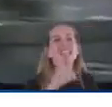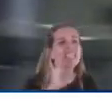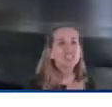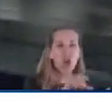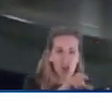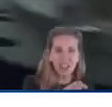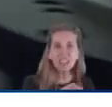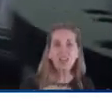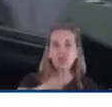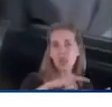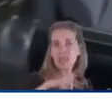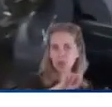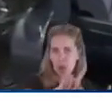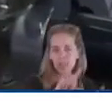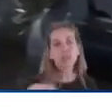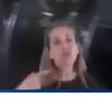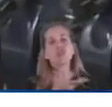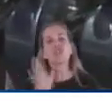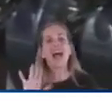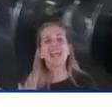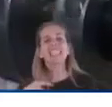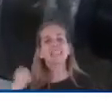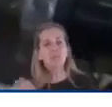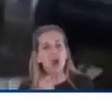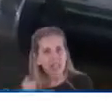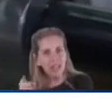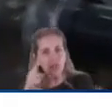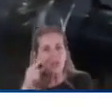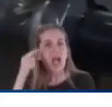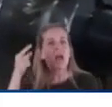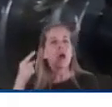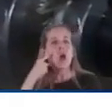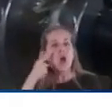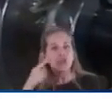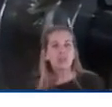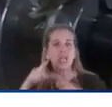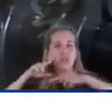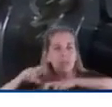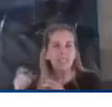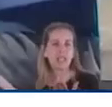para fortalecer el sistema científico-tecnológico que lleva adelante el Gobierno Nacional.